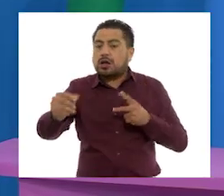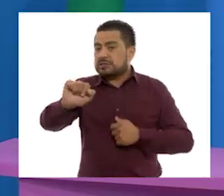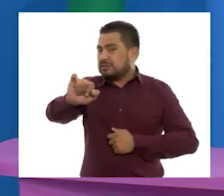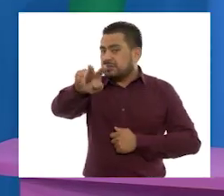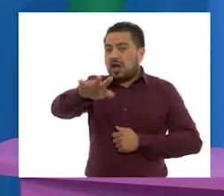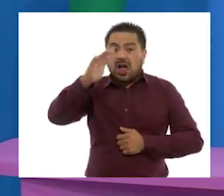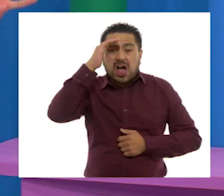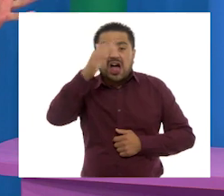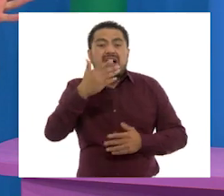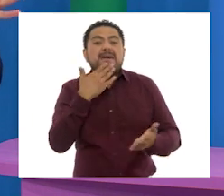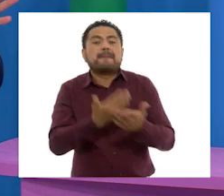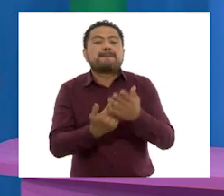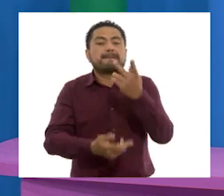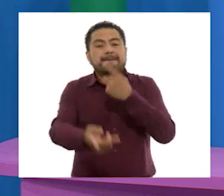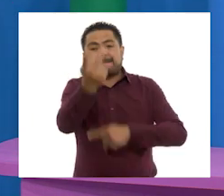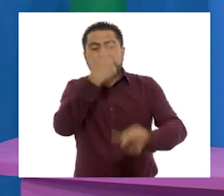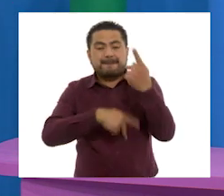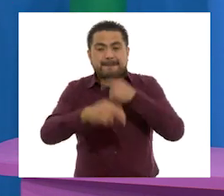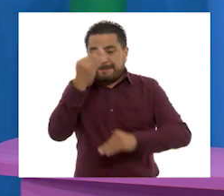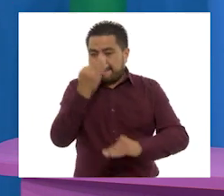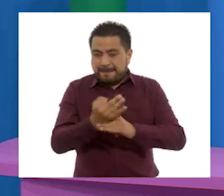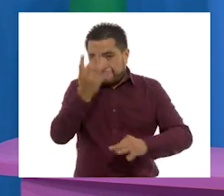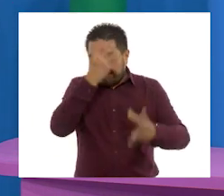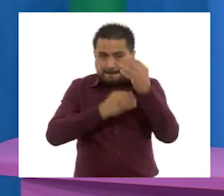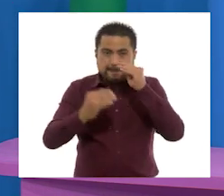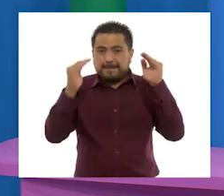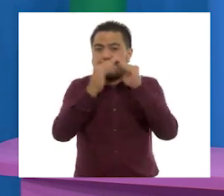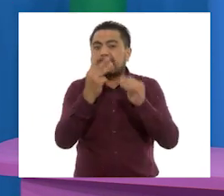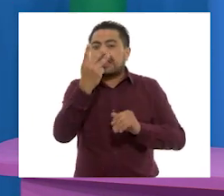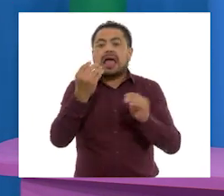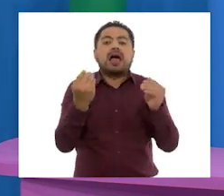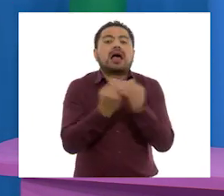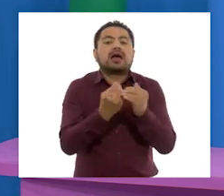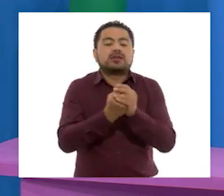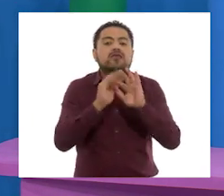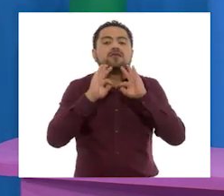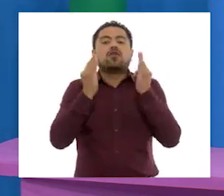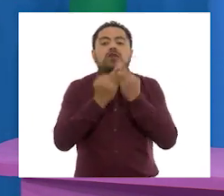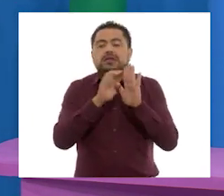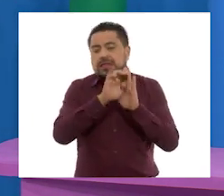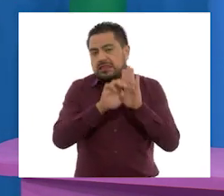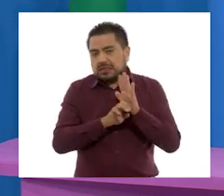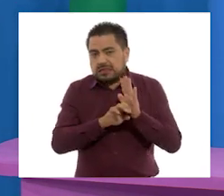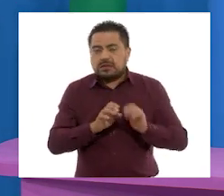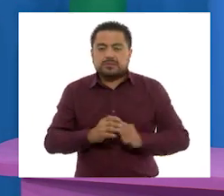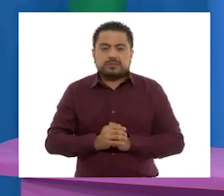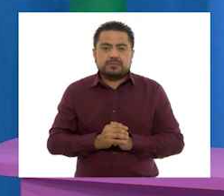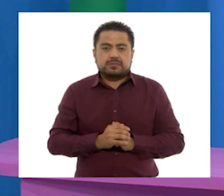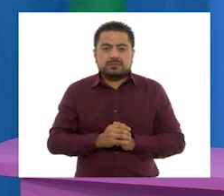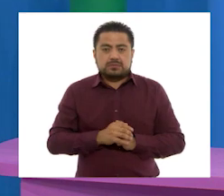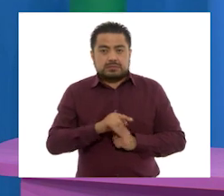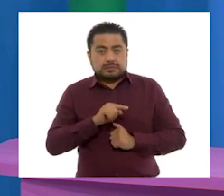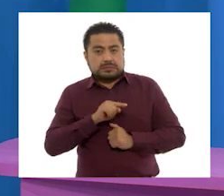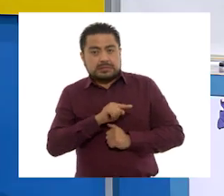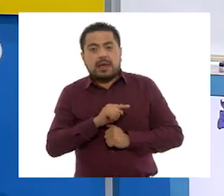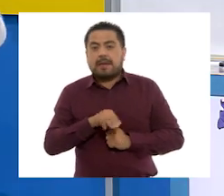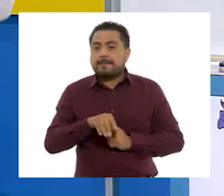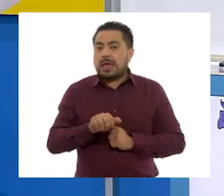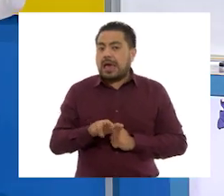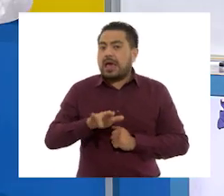Es cierto. Hola, bienvenidas y bienvenidos a Aprende en Casa 3, a su clase de formación cívica y ética. Ella es